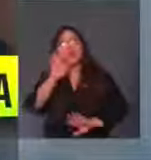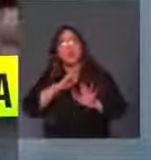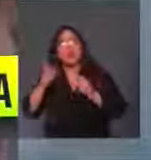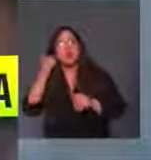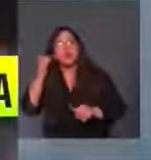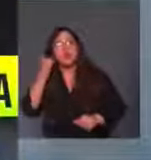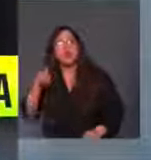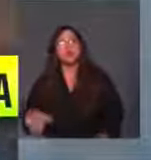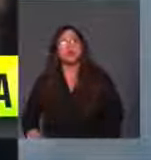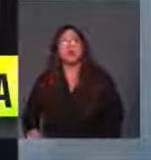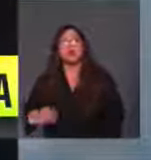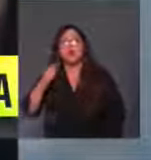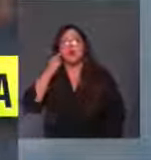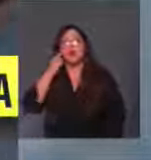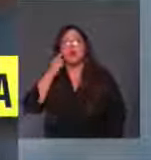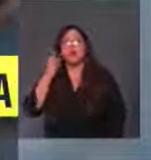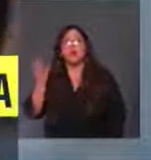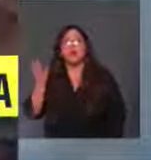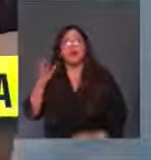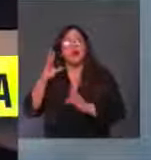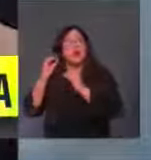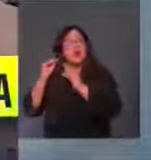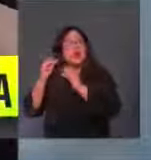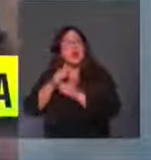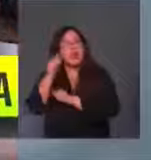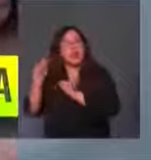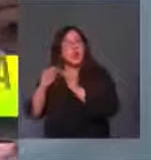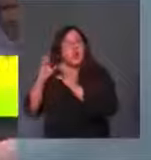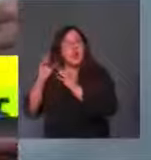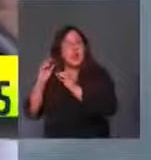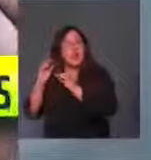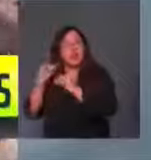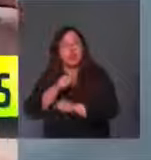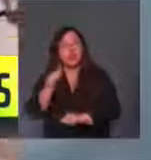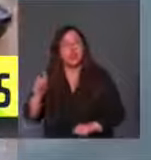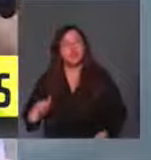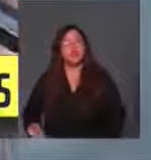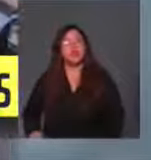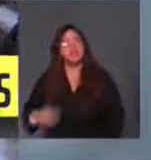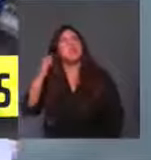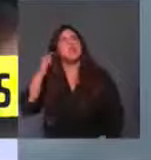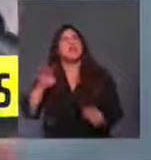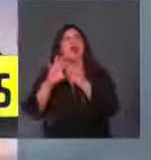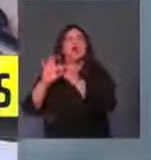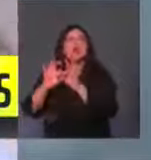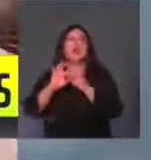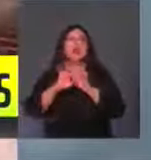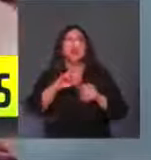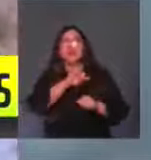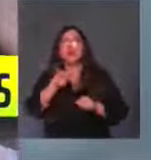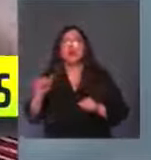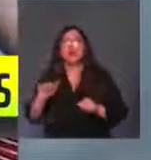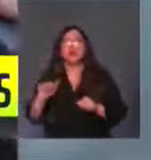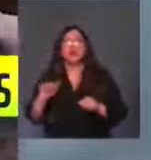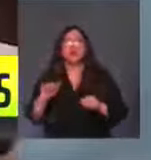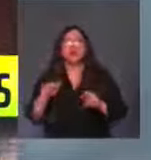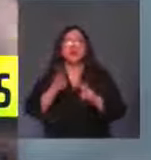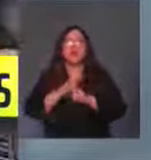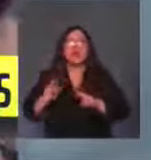que precisamente allí en la calle La Bolsa. Después vamos a hablar, chiquillos. Muchas gracias. Muchas gracias. ¿Cómo están los nervios? Después vamos a hablar.